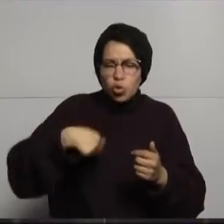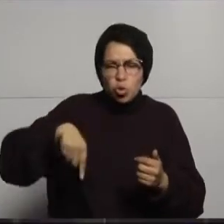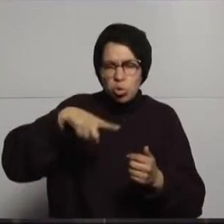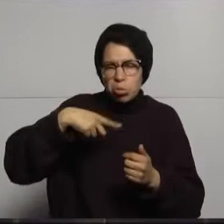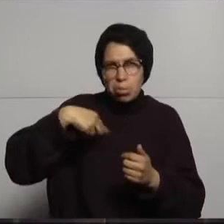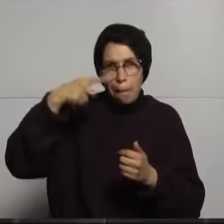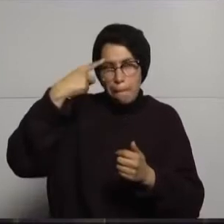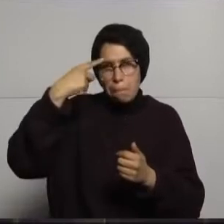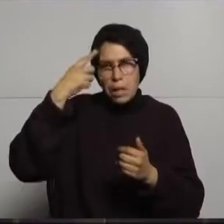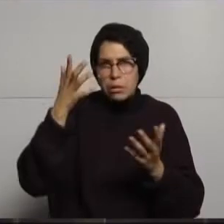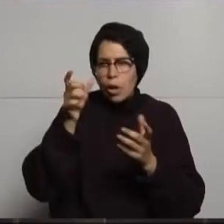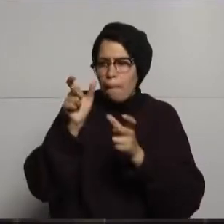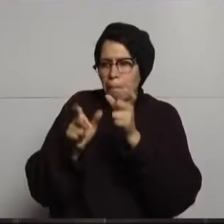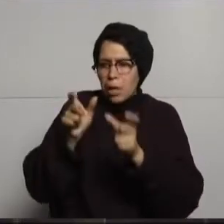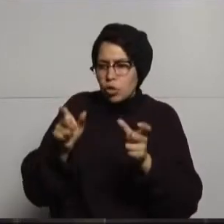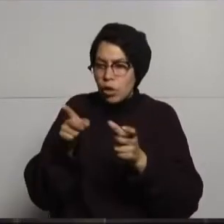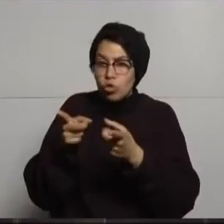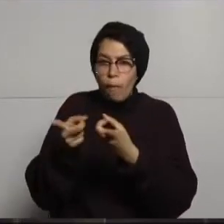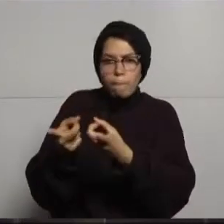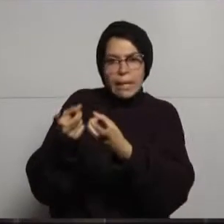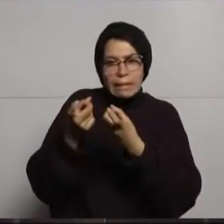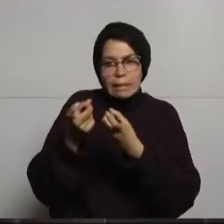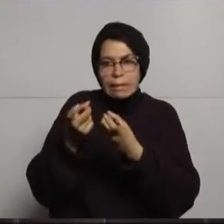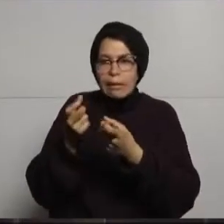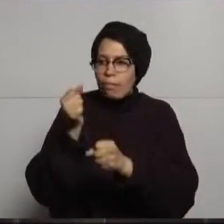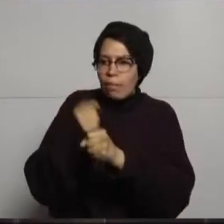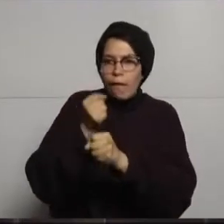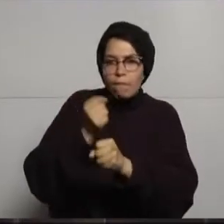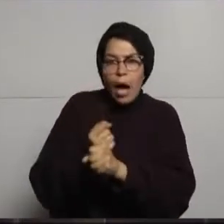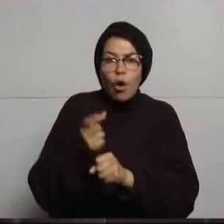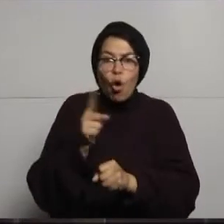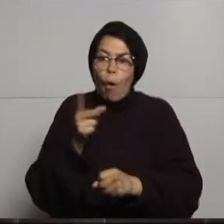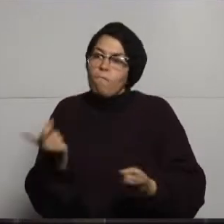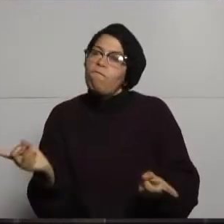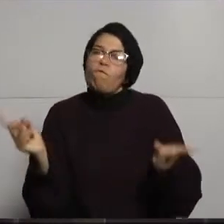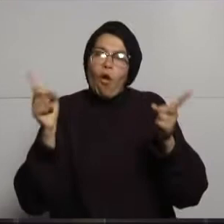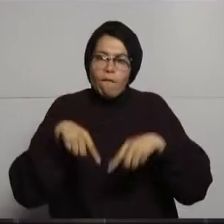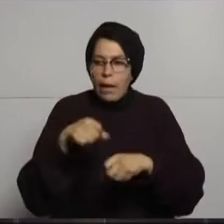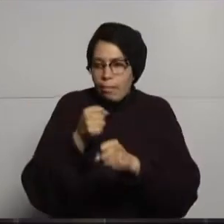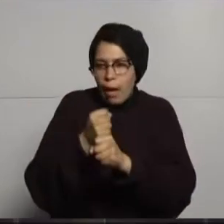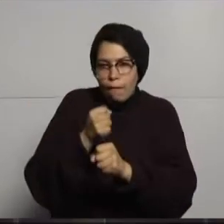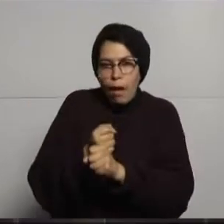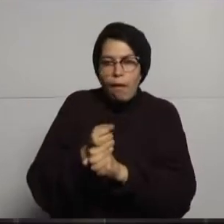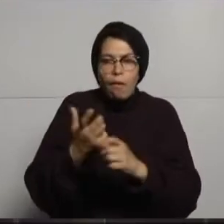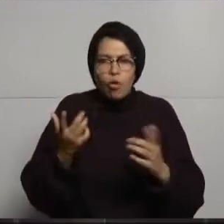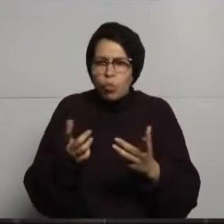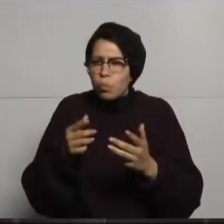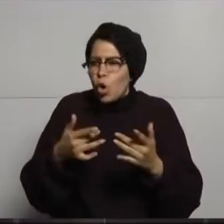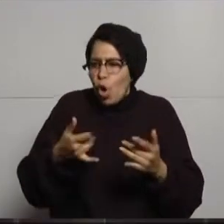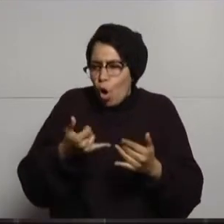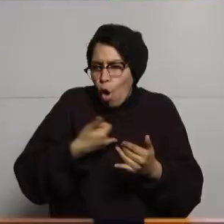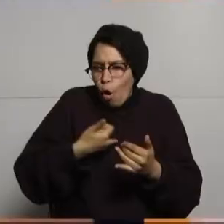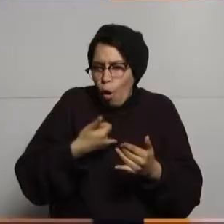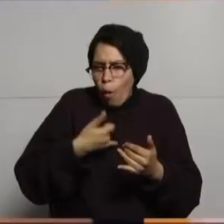necesitan reinsertarse laboralmente, pero que no tienen en su vida cotidiana un vínculo con las